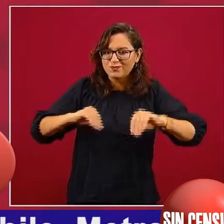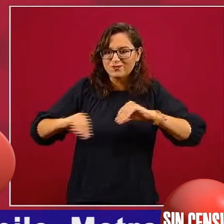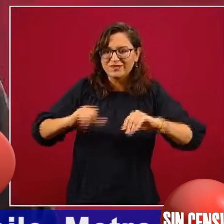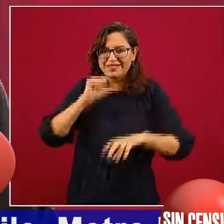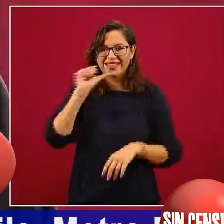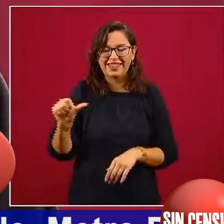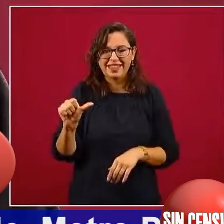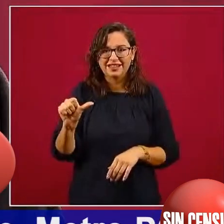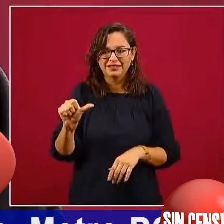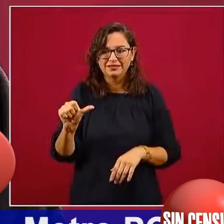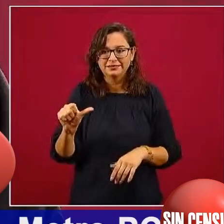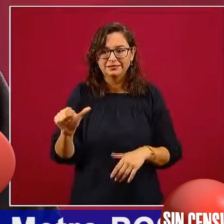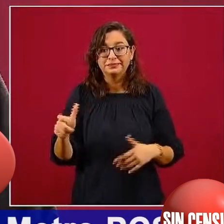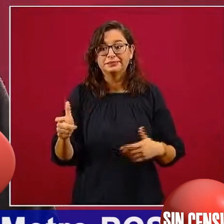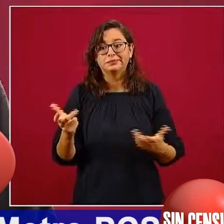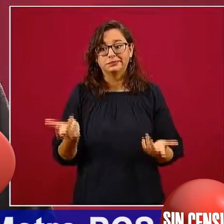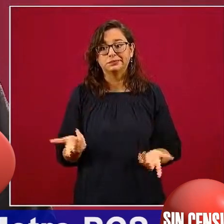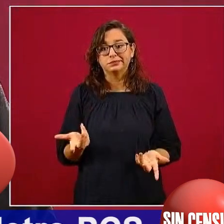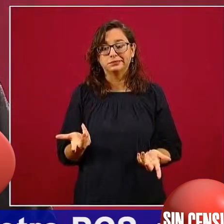En